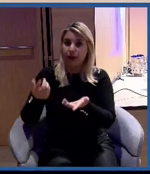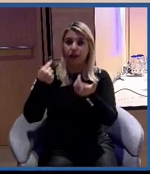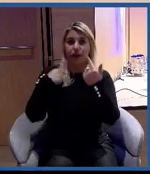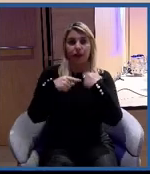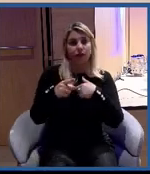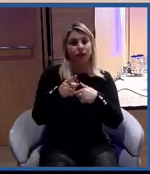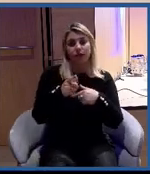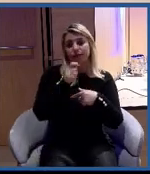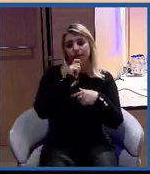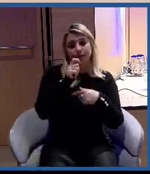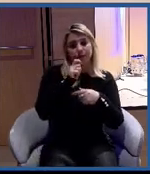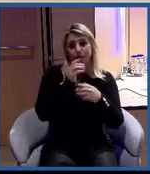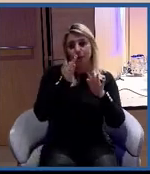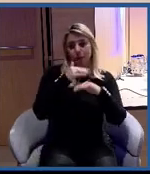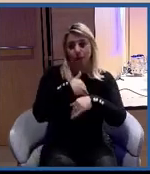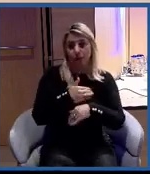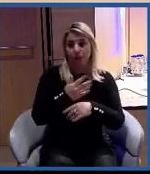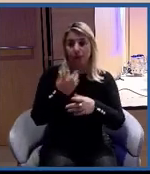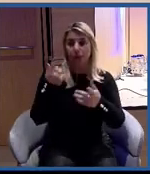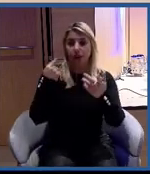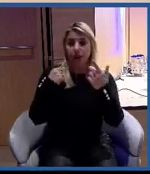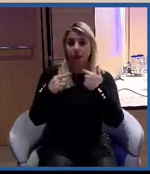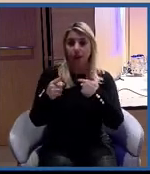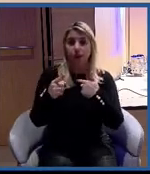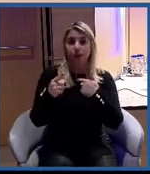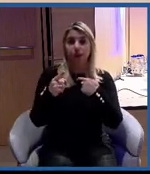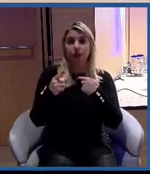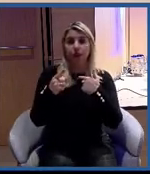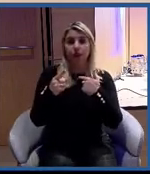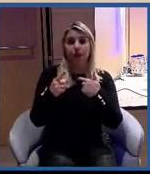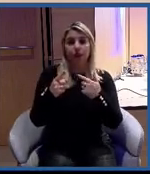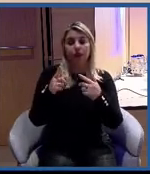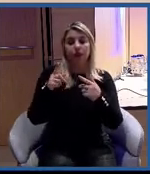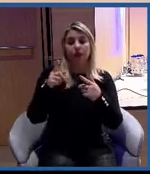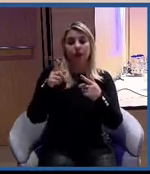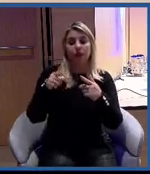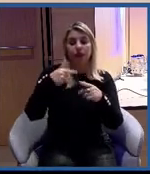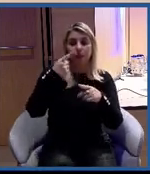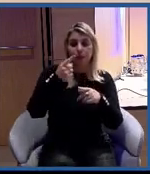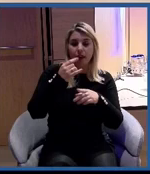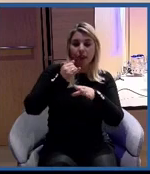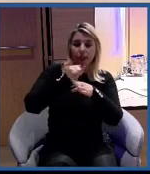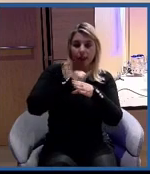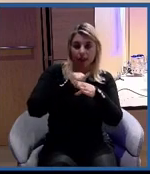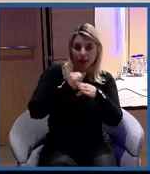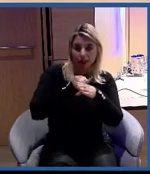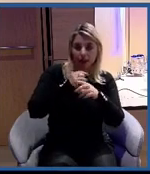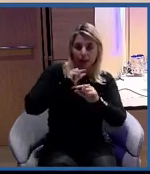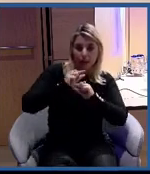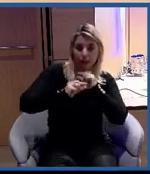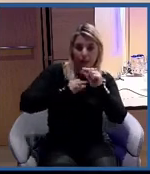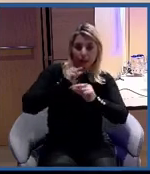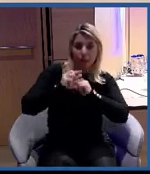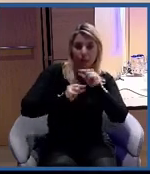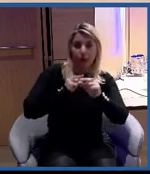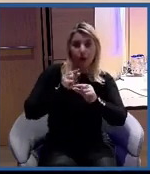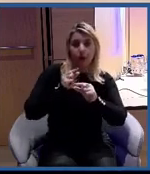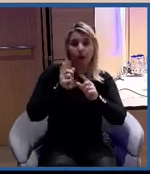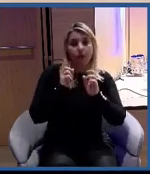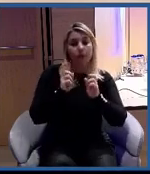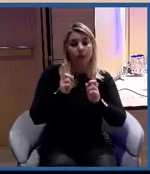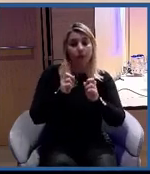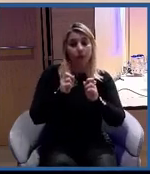como periodistas y hablo del tercero que es la toma de instituciones Cómo poco a poco las